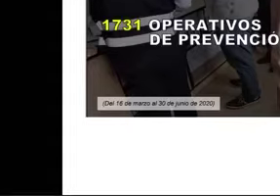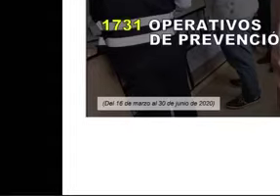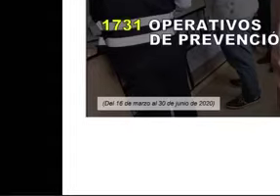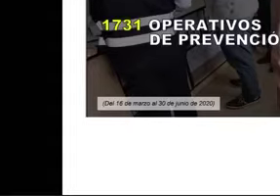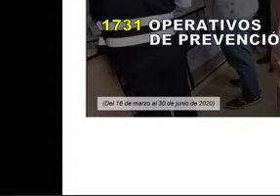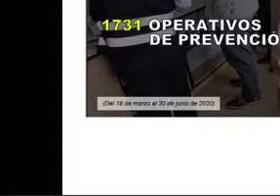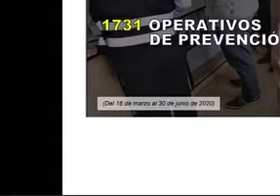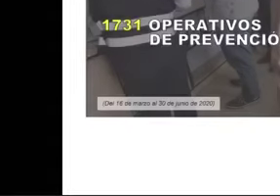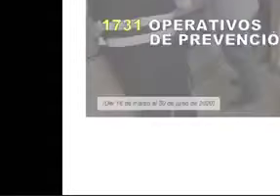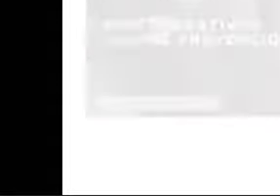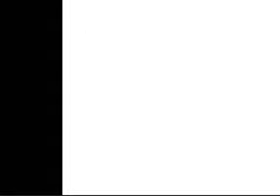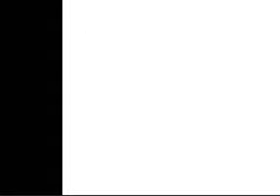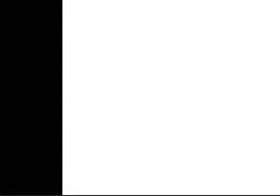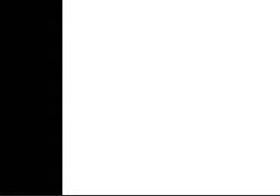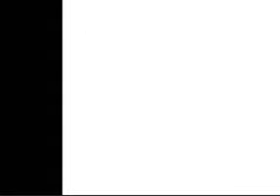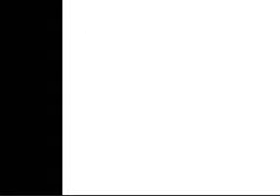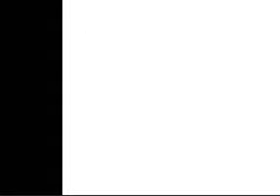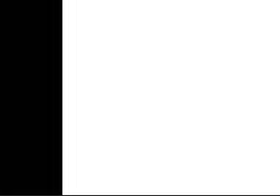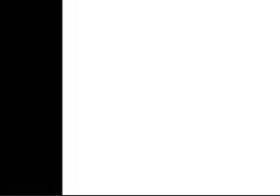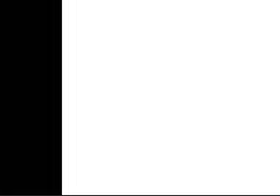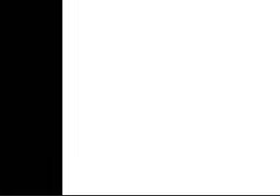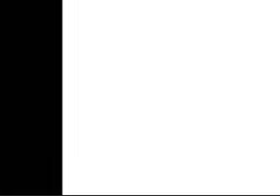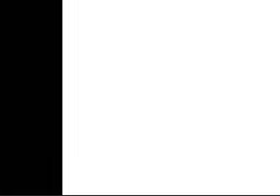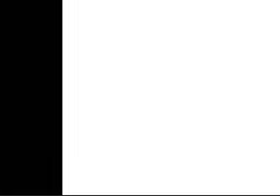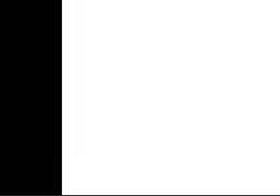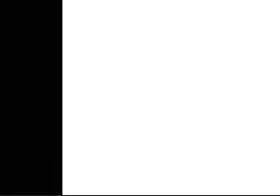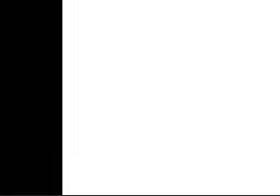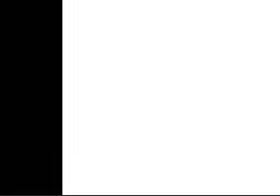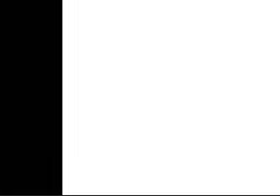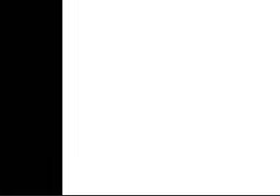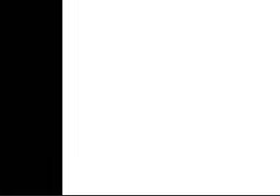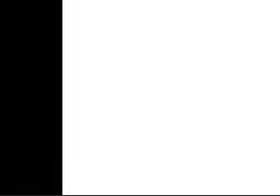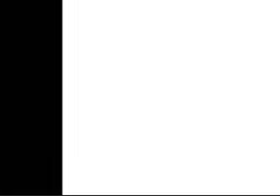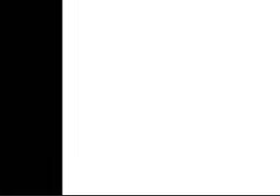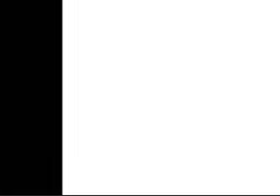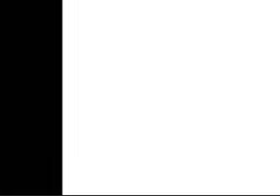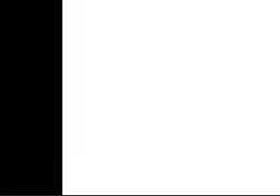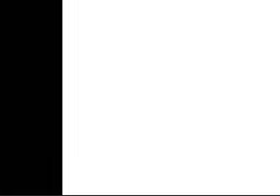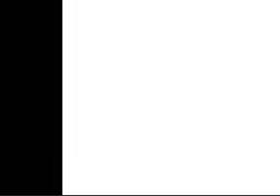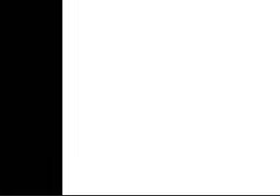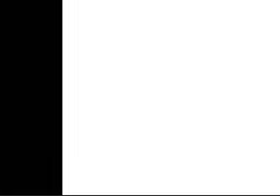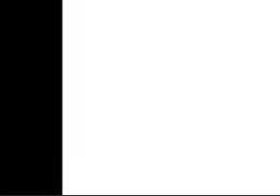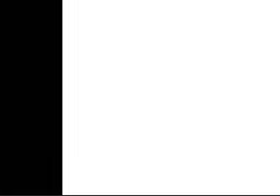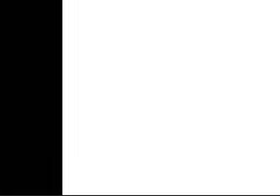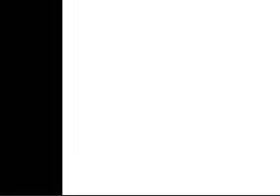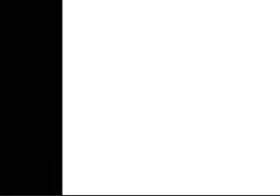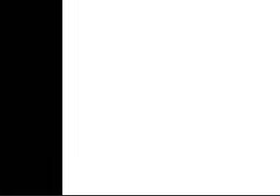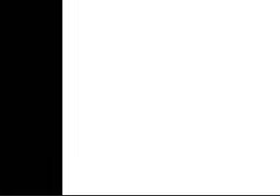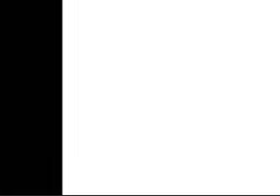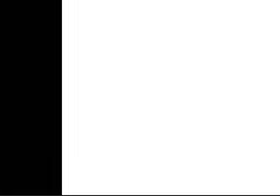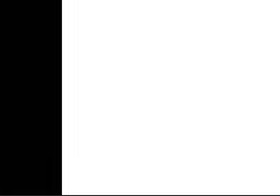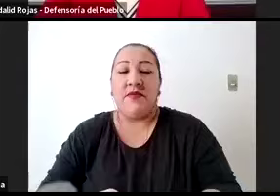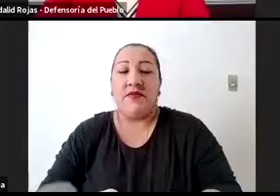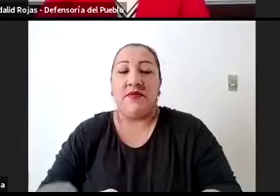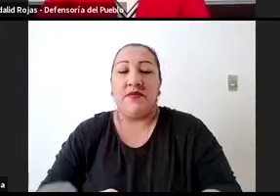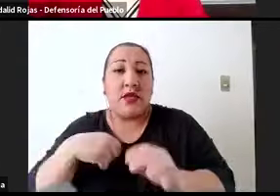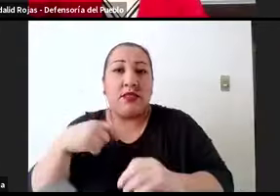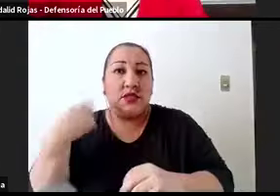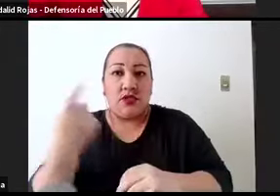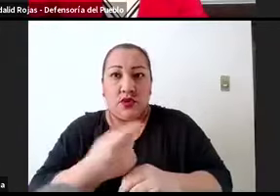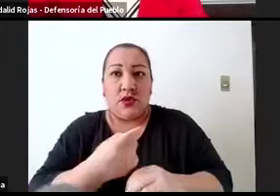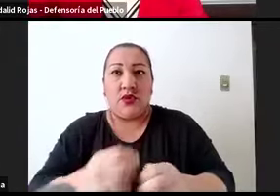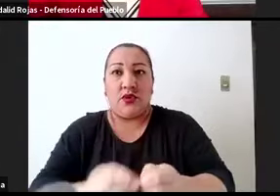prevención. Disculpen por haber excedido un poco el tiempo, pero es la información que nosotros cumplimos de manera muy general con transmitirles a ustedes con